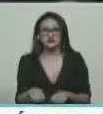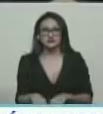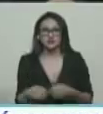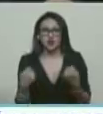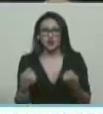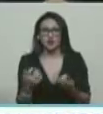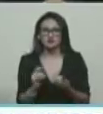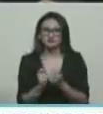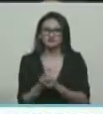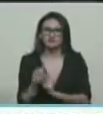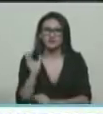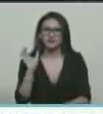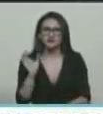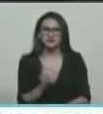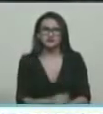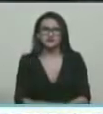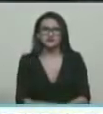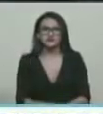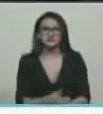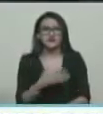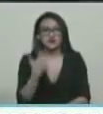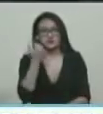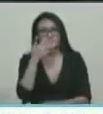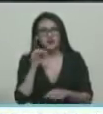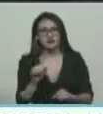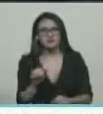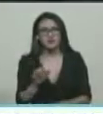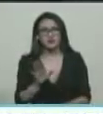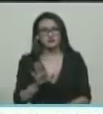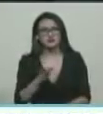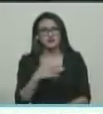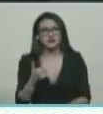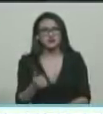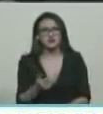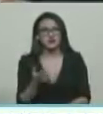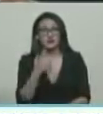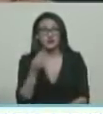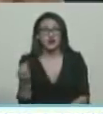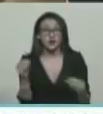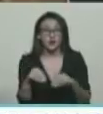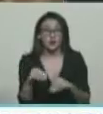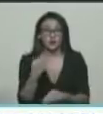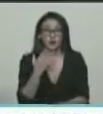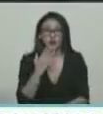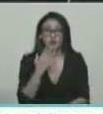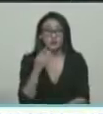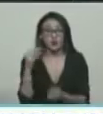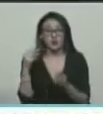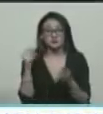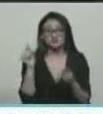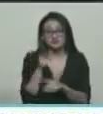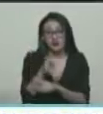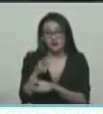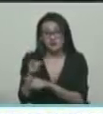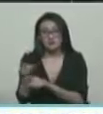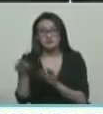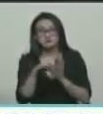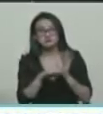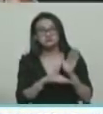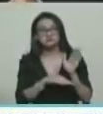qué están convertidos esos países? Eso es lo que quiere el imperialismo, que aquel que no esté de acuerdo con ellos en todos sus dictámenes, en todas sus